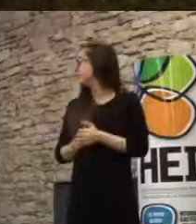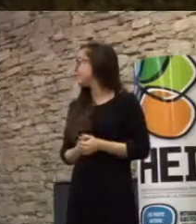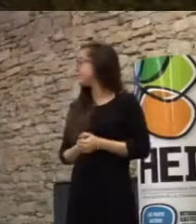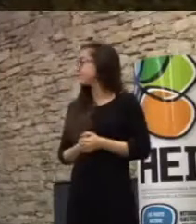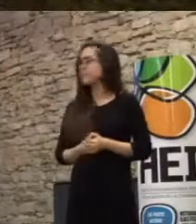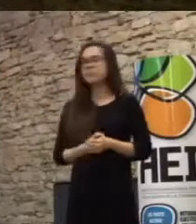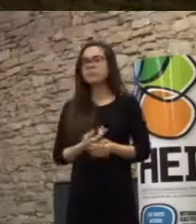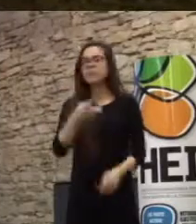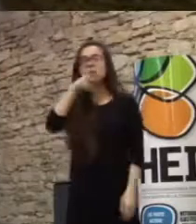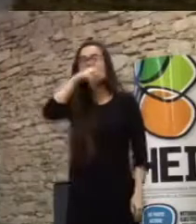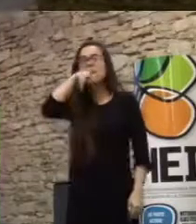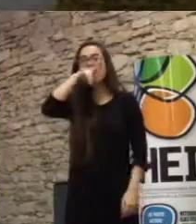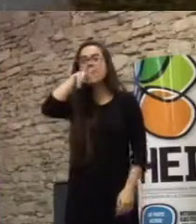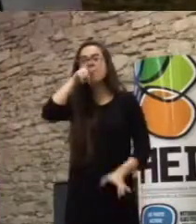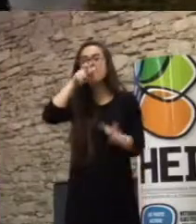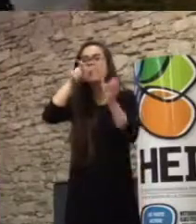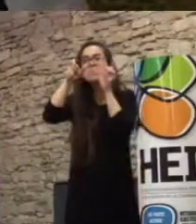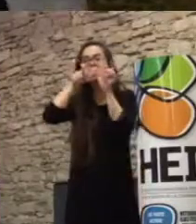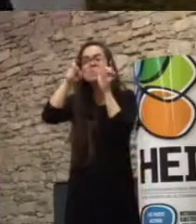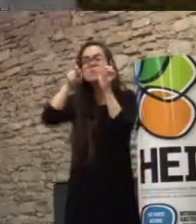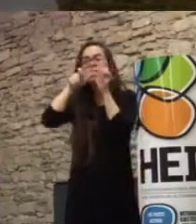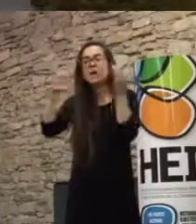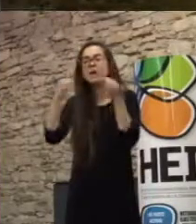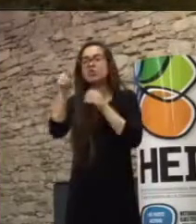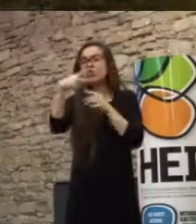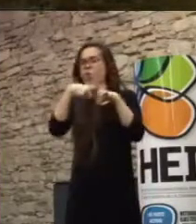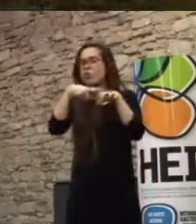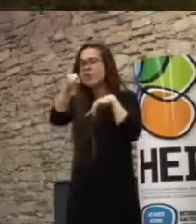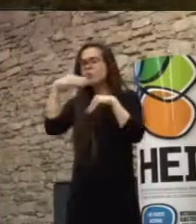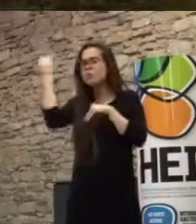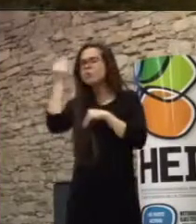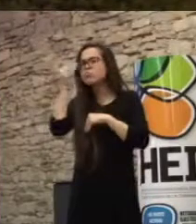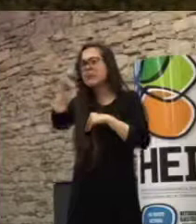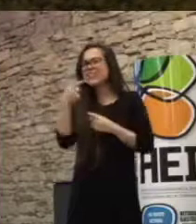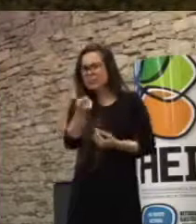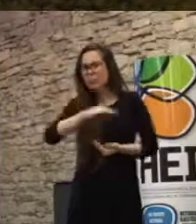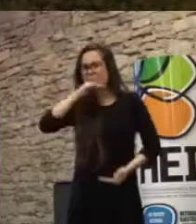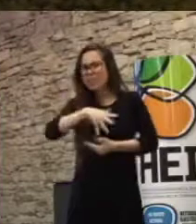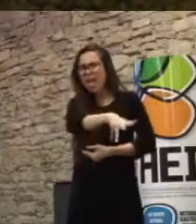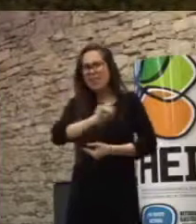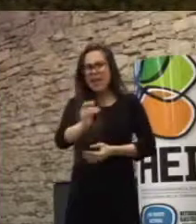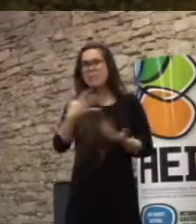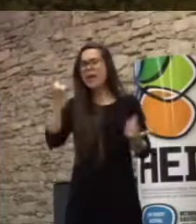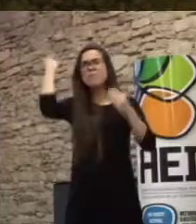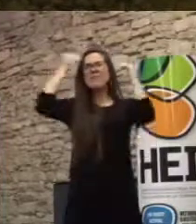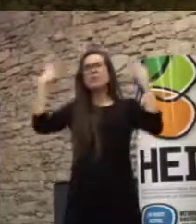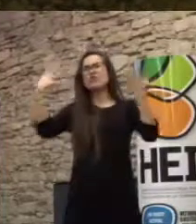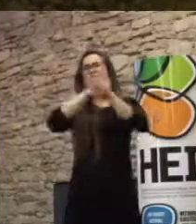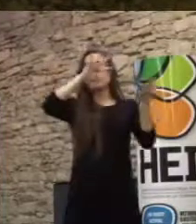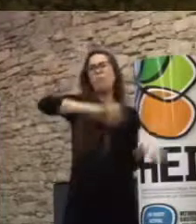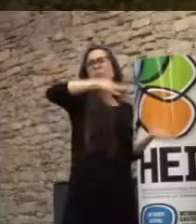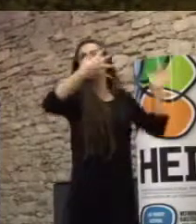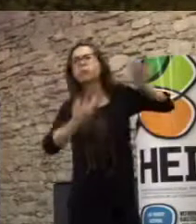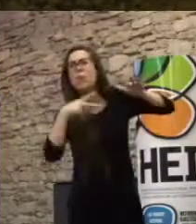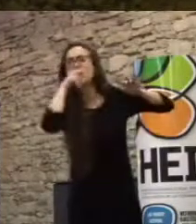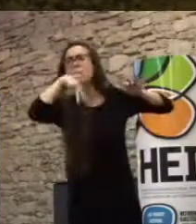que sale por tu boca tú eres capaz de decir todo lo que piensas hay alguien la sala que se acaba de decir que piensa no y